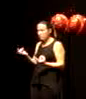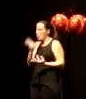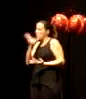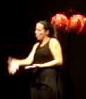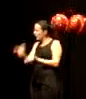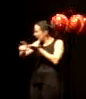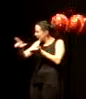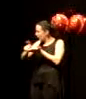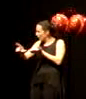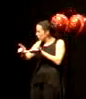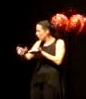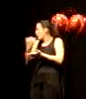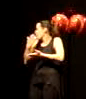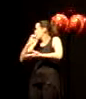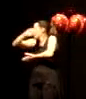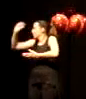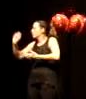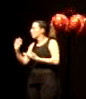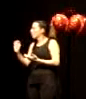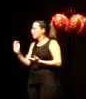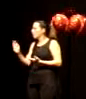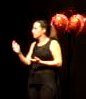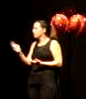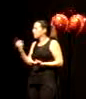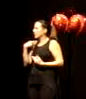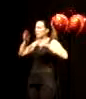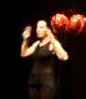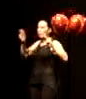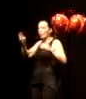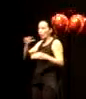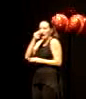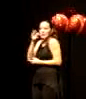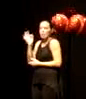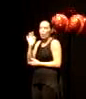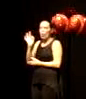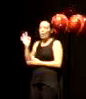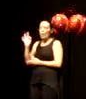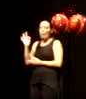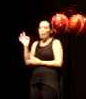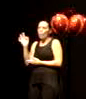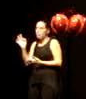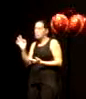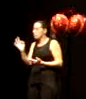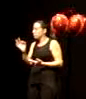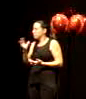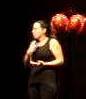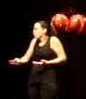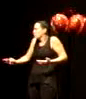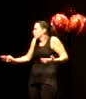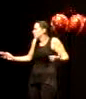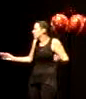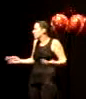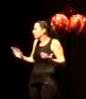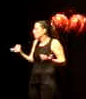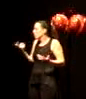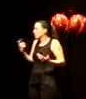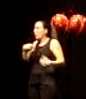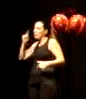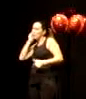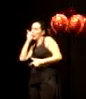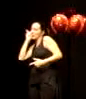literatura? Y no, por ejemplo, interesarnos por la pedagogía o explorar aplicaciones de móviles